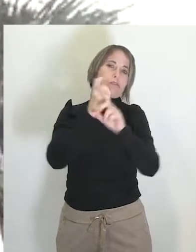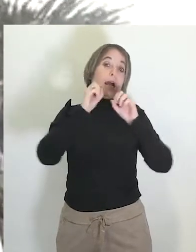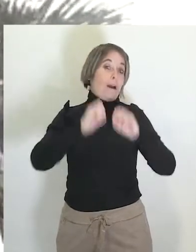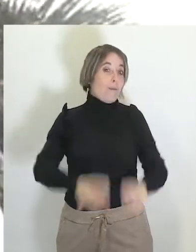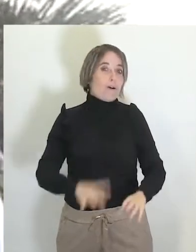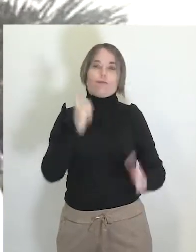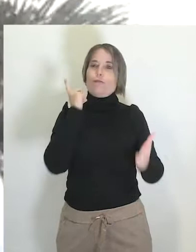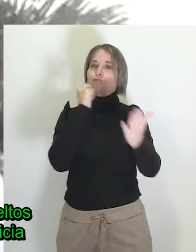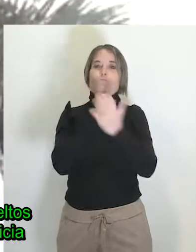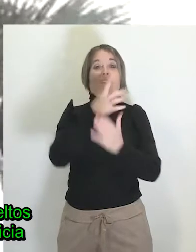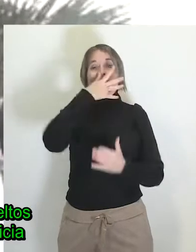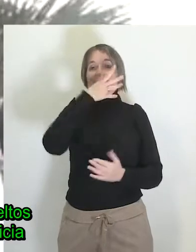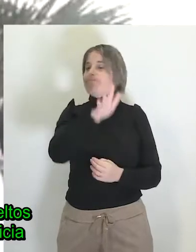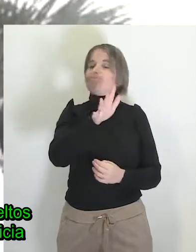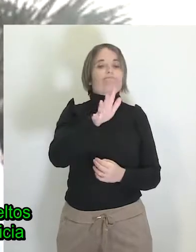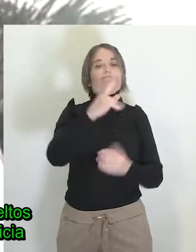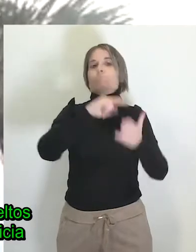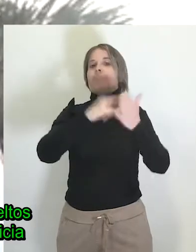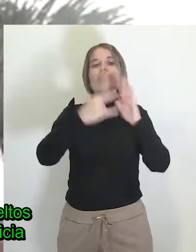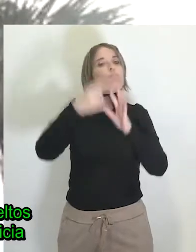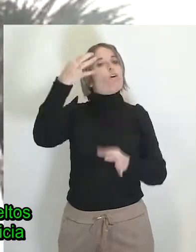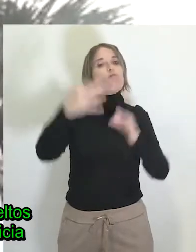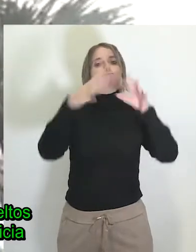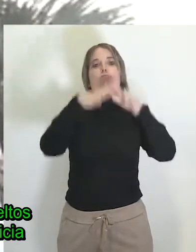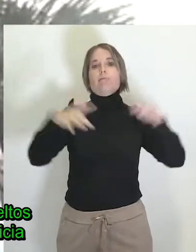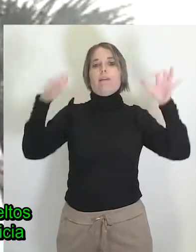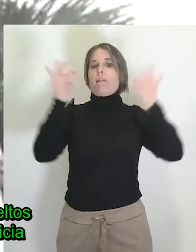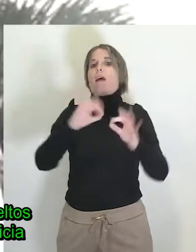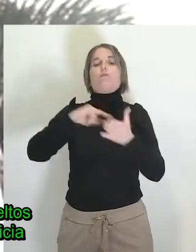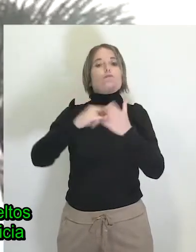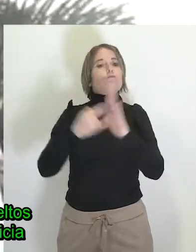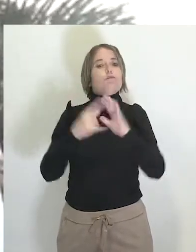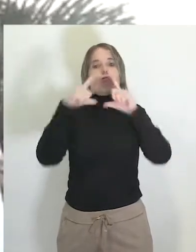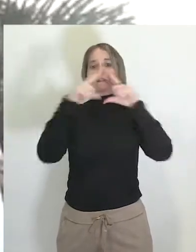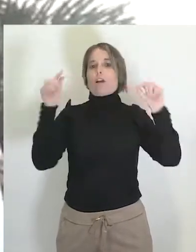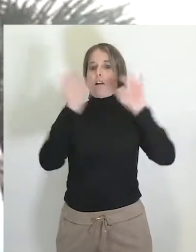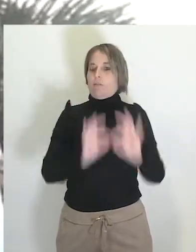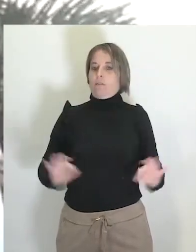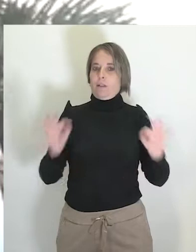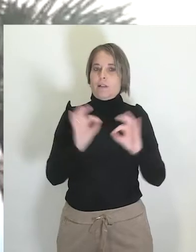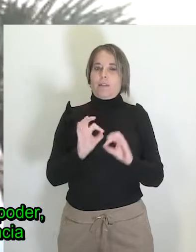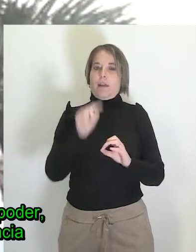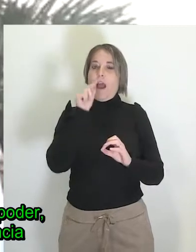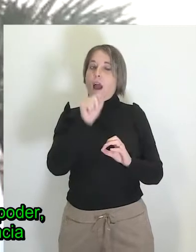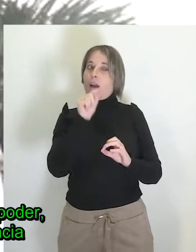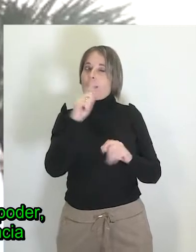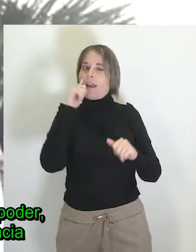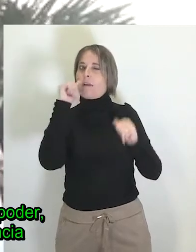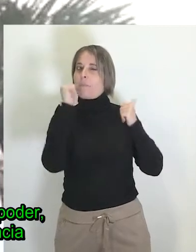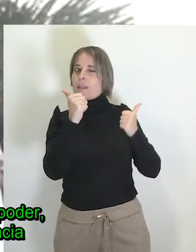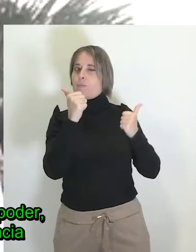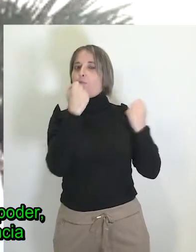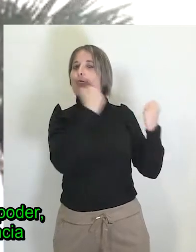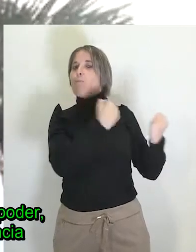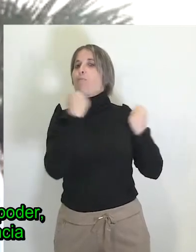caso del aborto, estos recursos no fueron resueltos por la Corte Suprema de Justicia de Nicaragua. Ahí empezamos a ver que